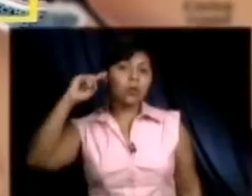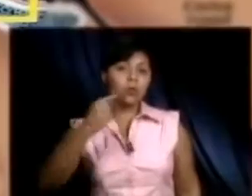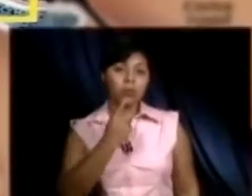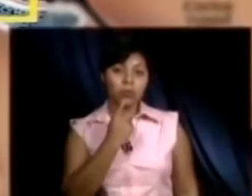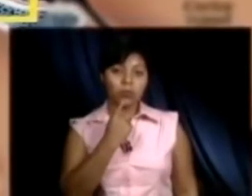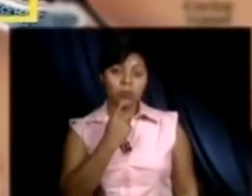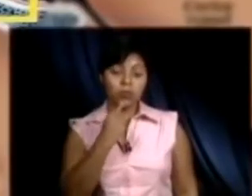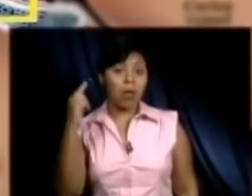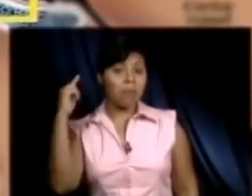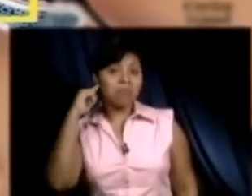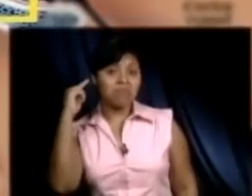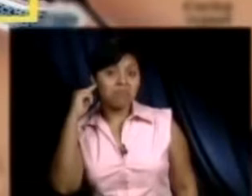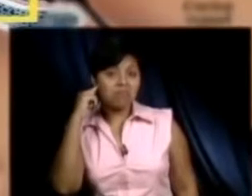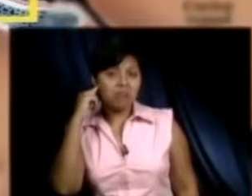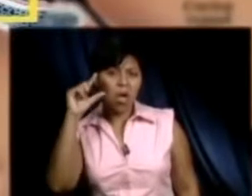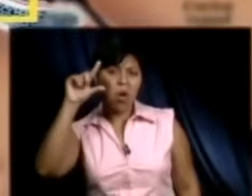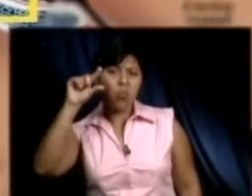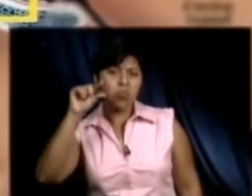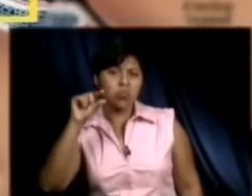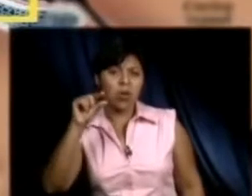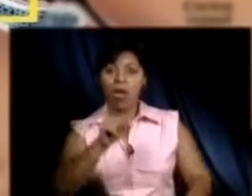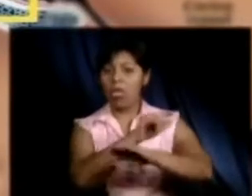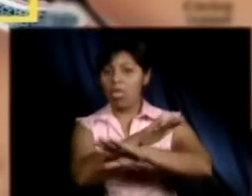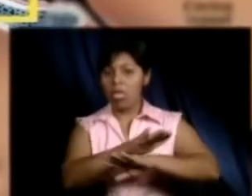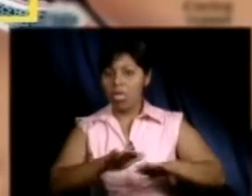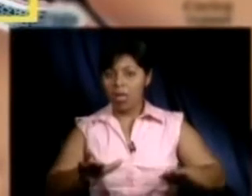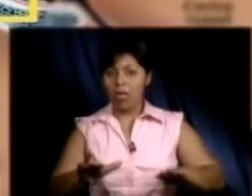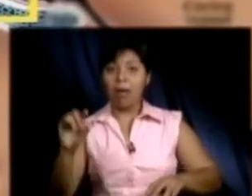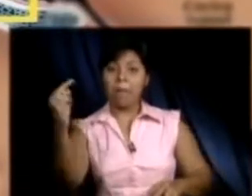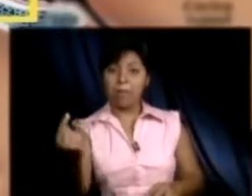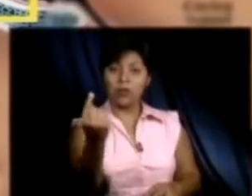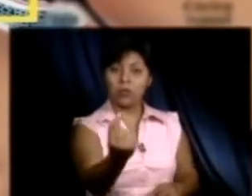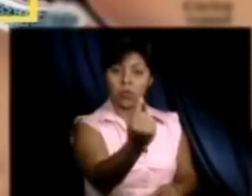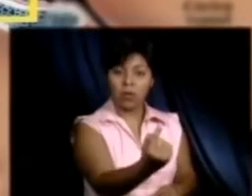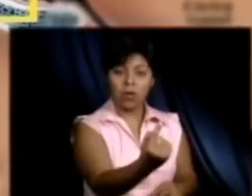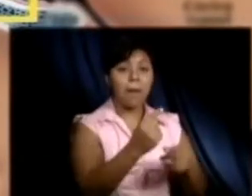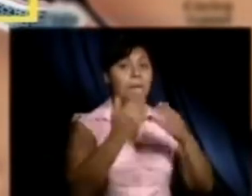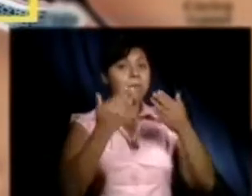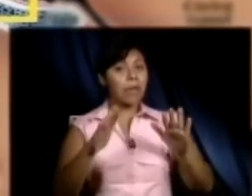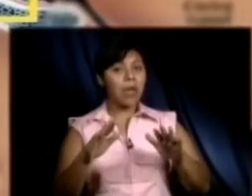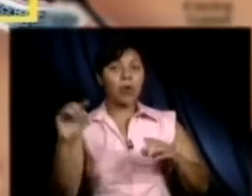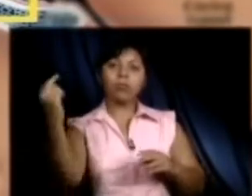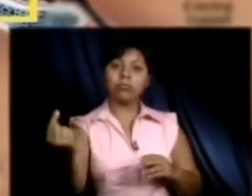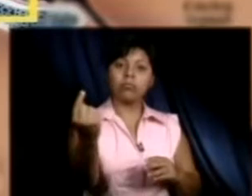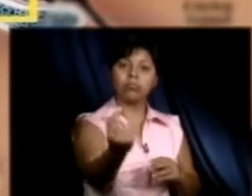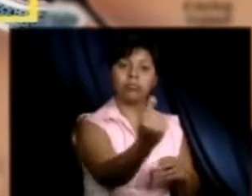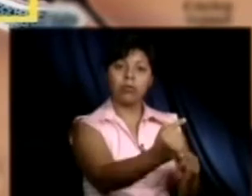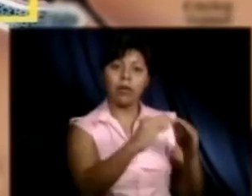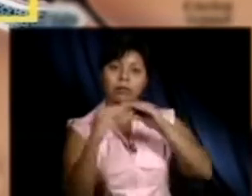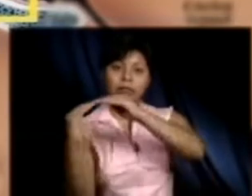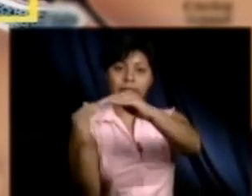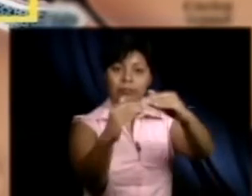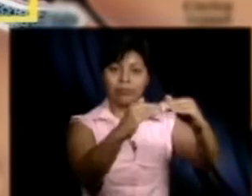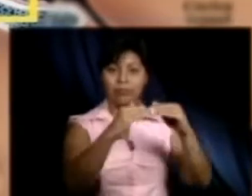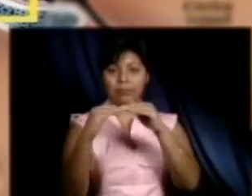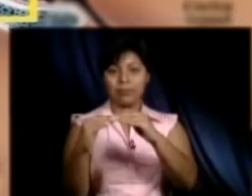La sordera es toda pérdida o disminución del sentido auditivo en una persona, pero que aún así goza de los